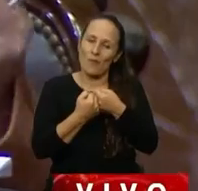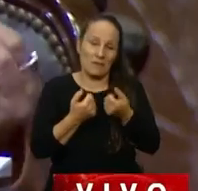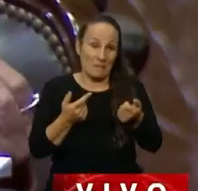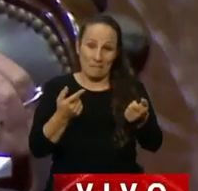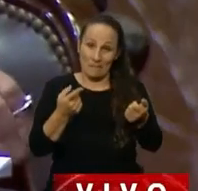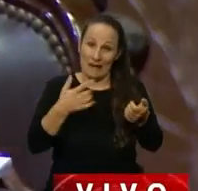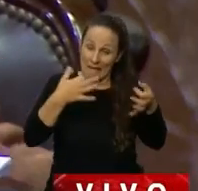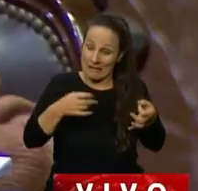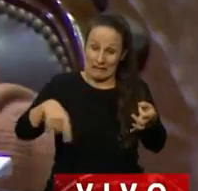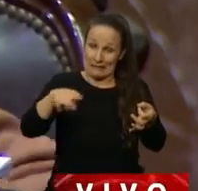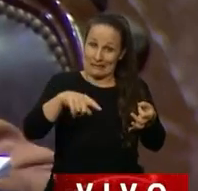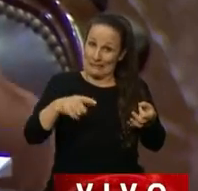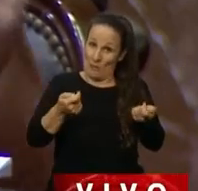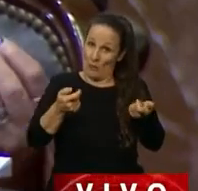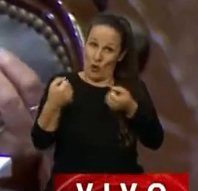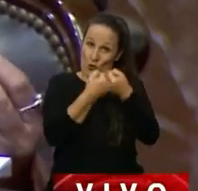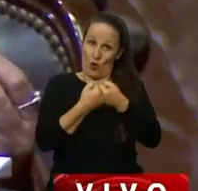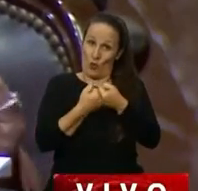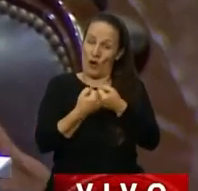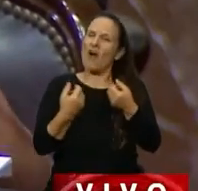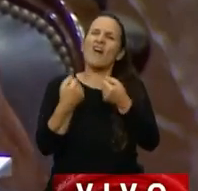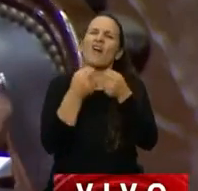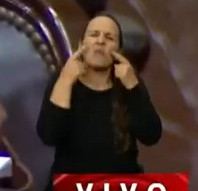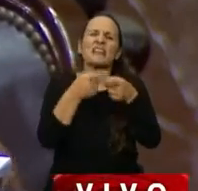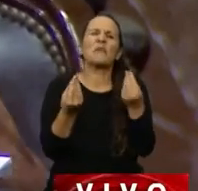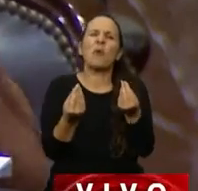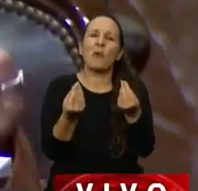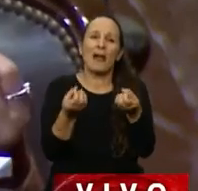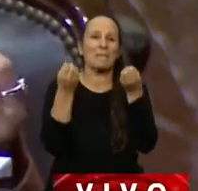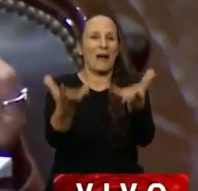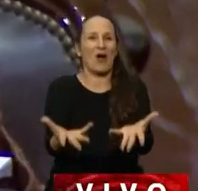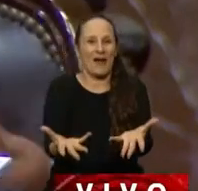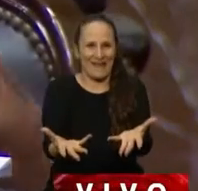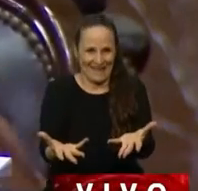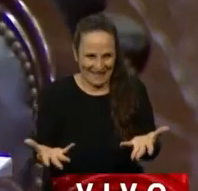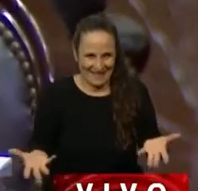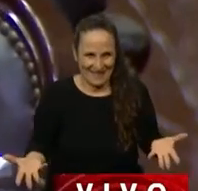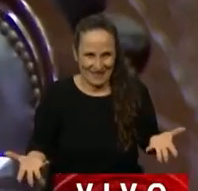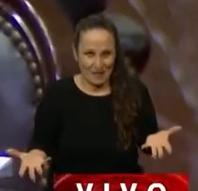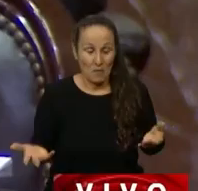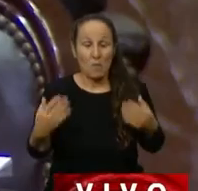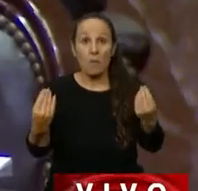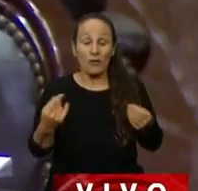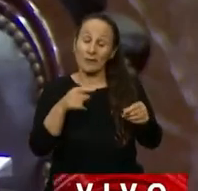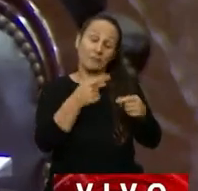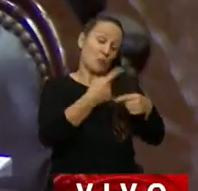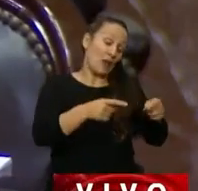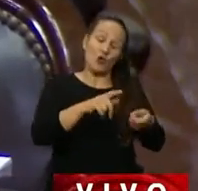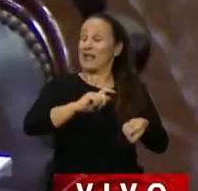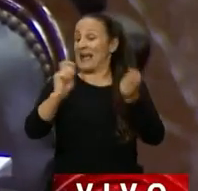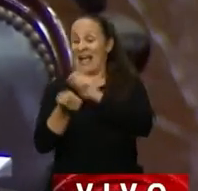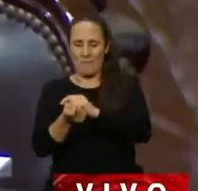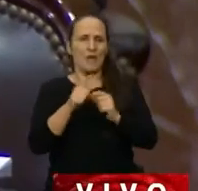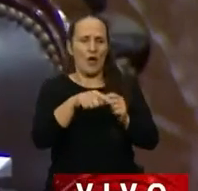de consensuar algo para que sea mejor, para que sea mejor. Porque cuando uno cambia algo,